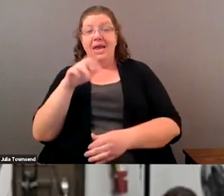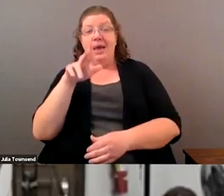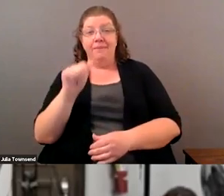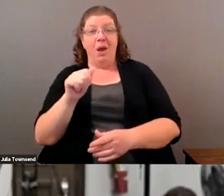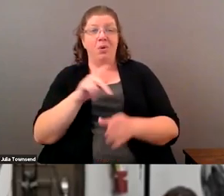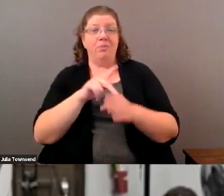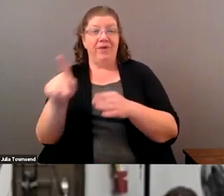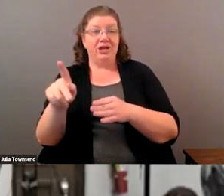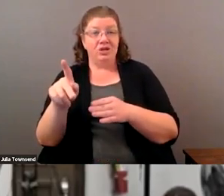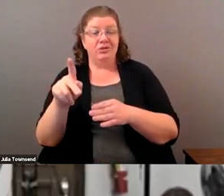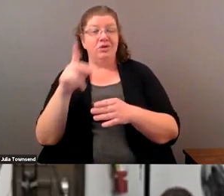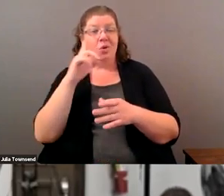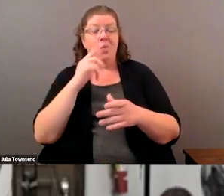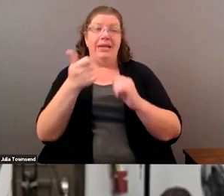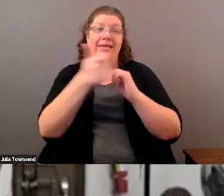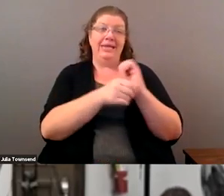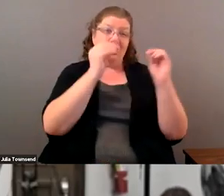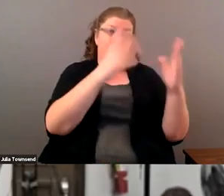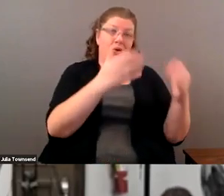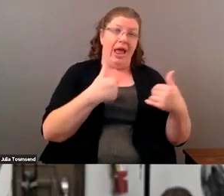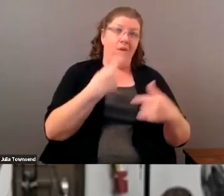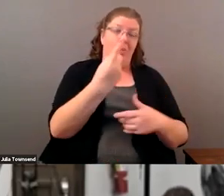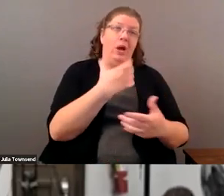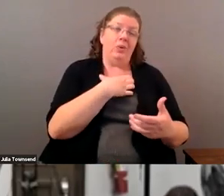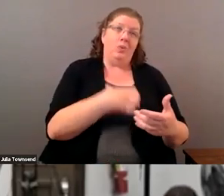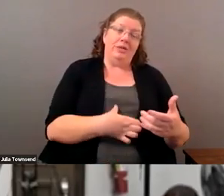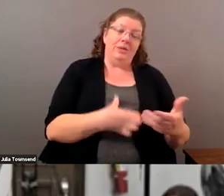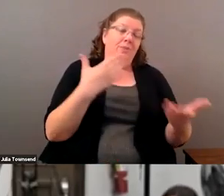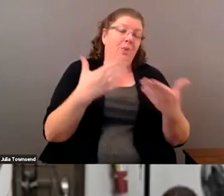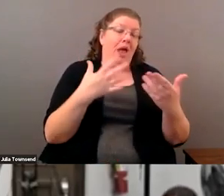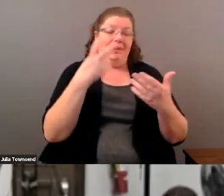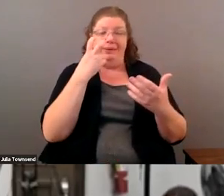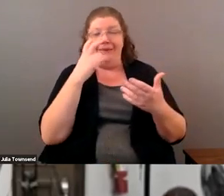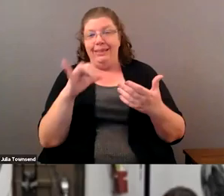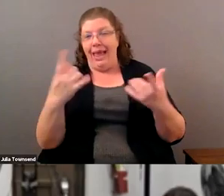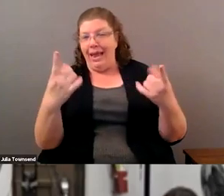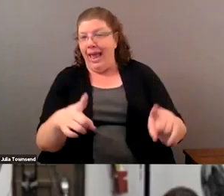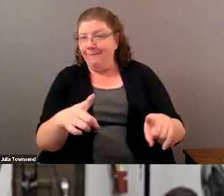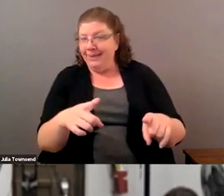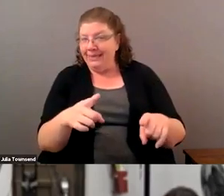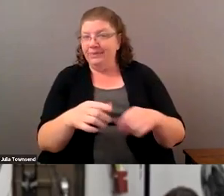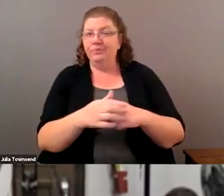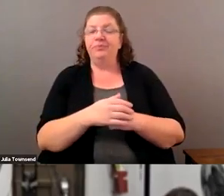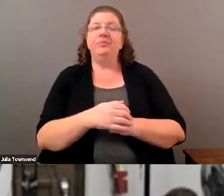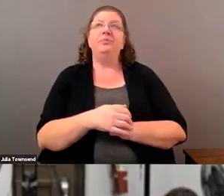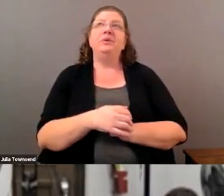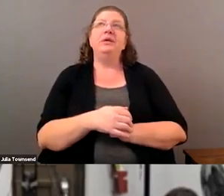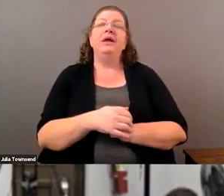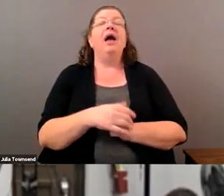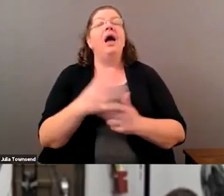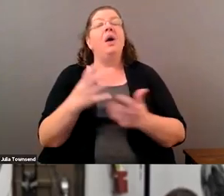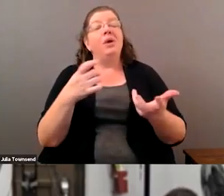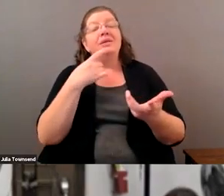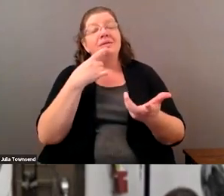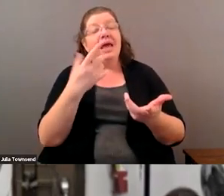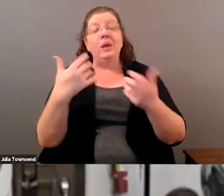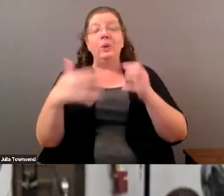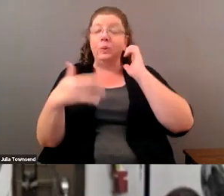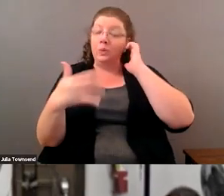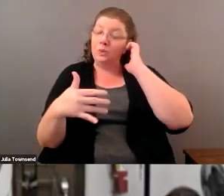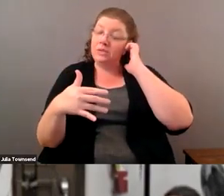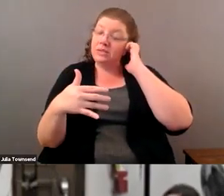muchos años todos teníamos un auxiliar docente así que obviamente quisiéramos uno para cada maestro pero posiblemente